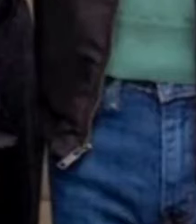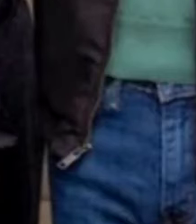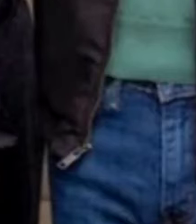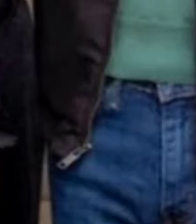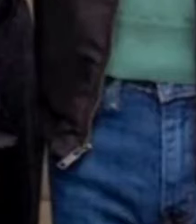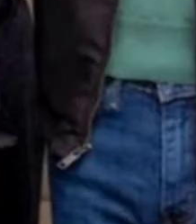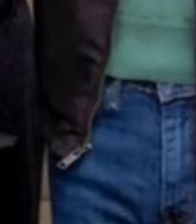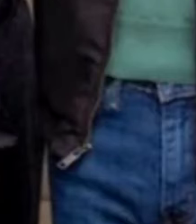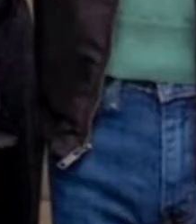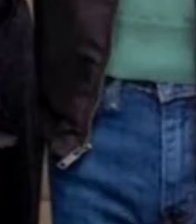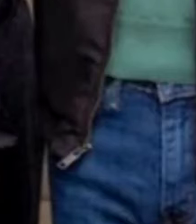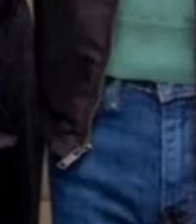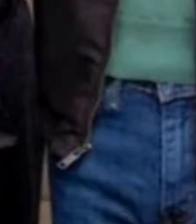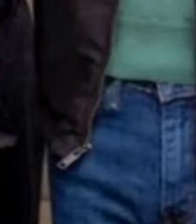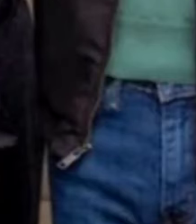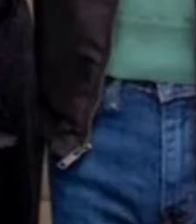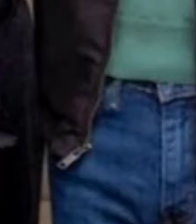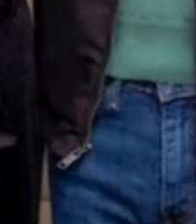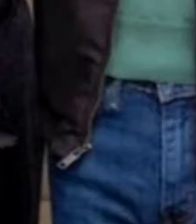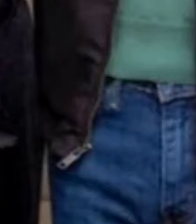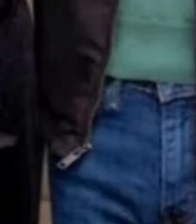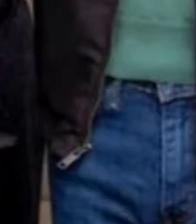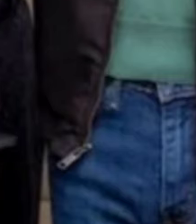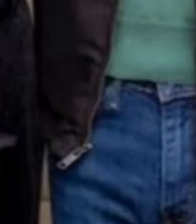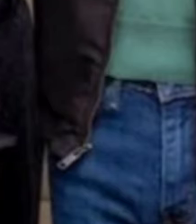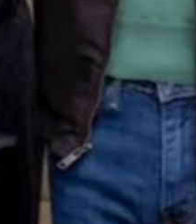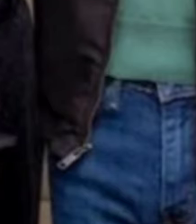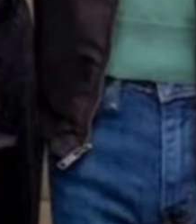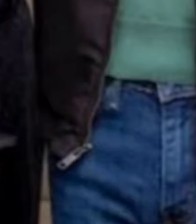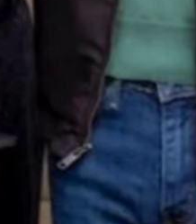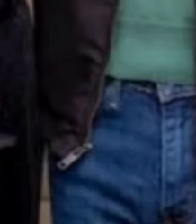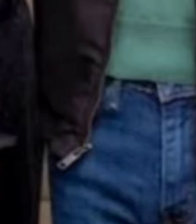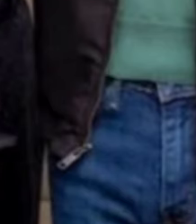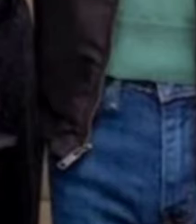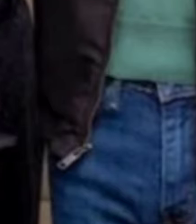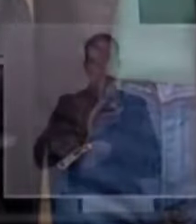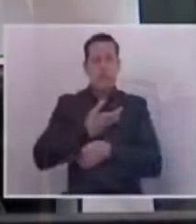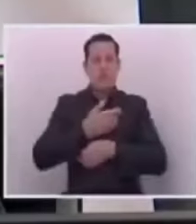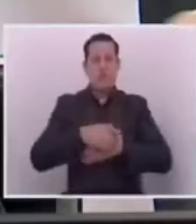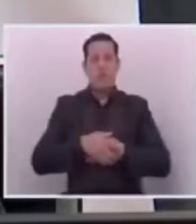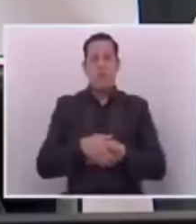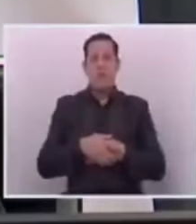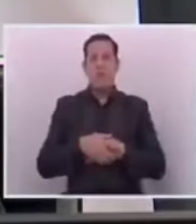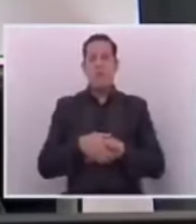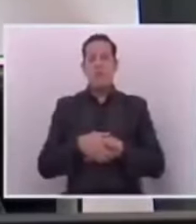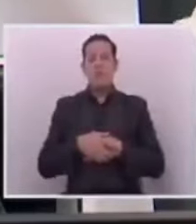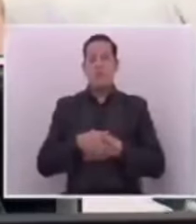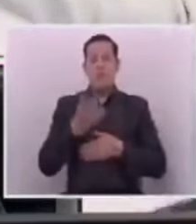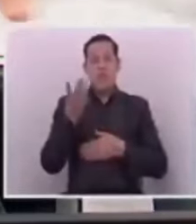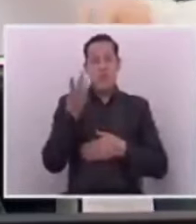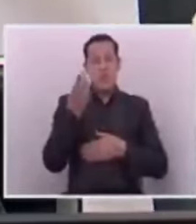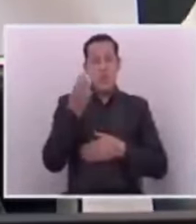mansión claro por el el maletín que les ha dado buquer